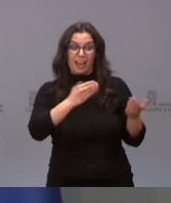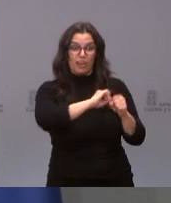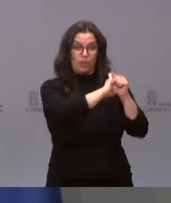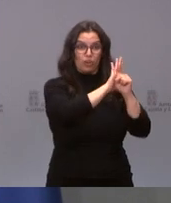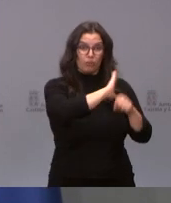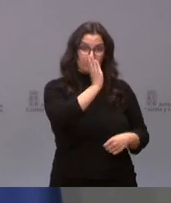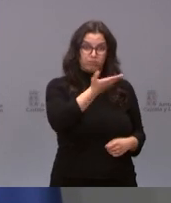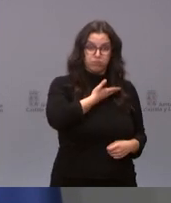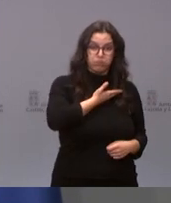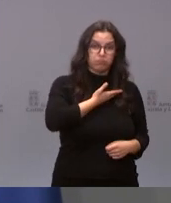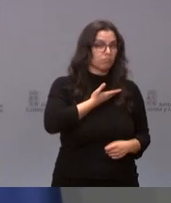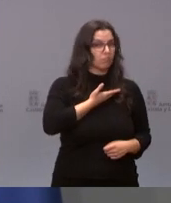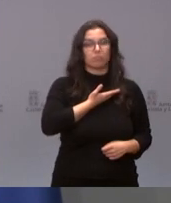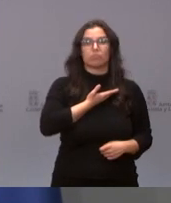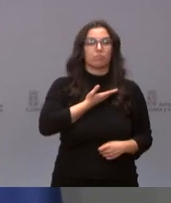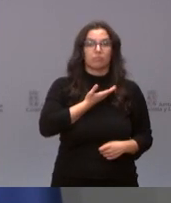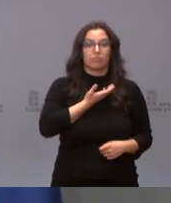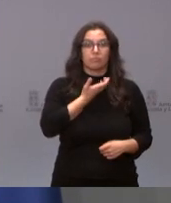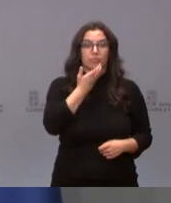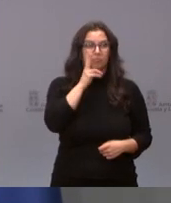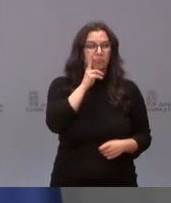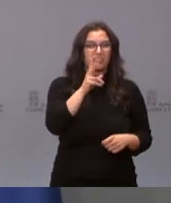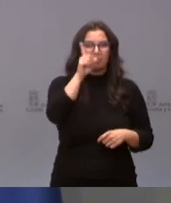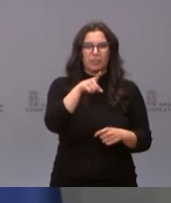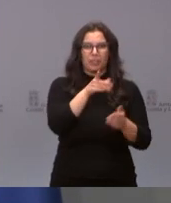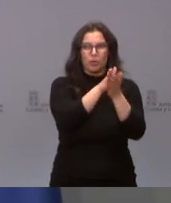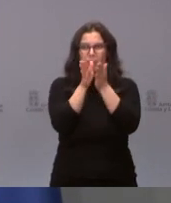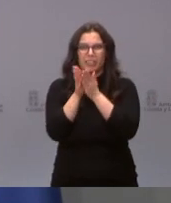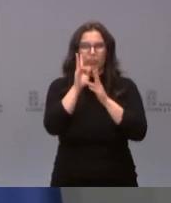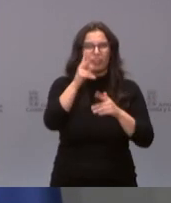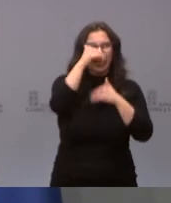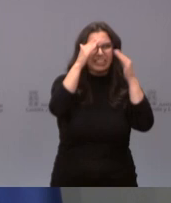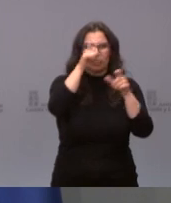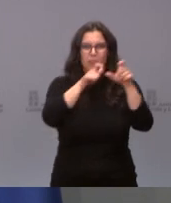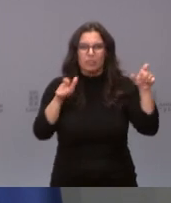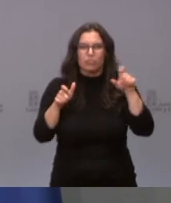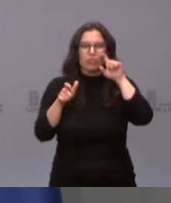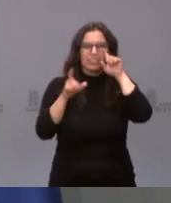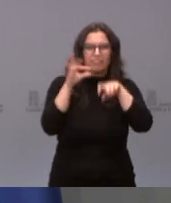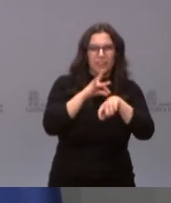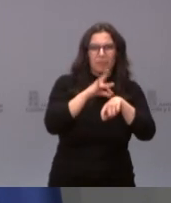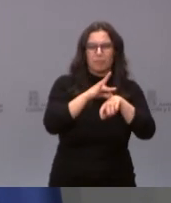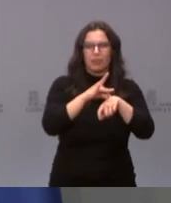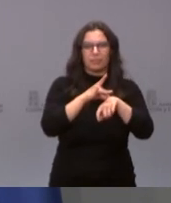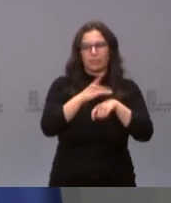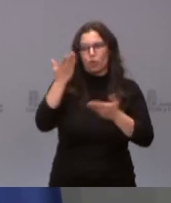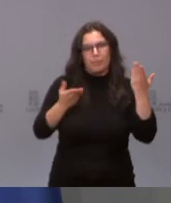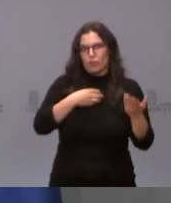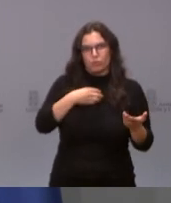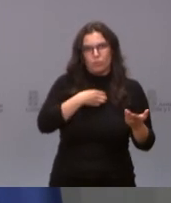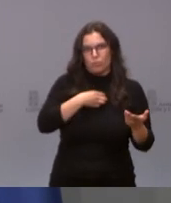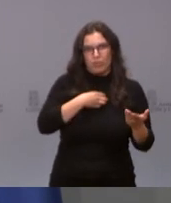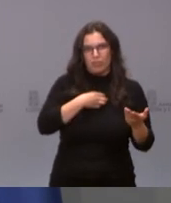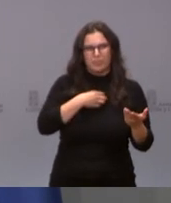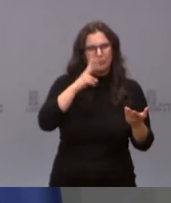mis compañeros en todos los hospitales atendiendo a esta a esta enfermedad ni es comparable con todo lo que se están viviendo